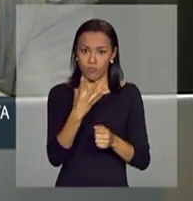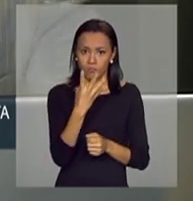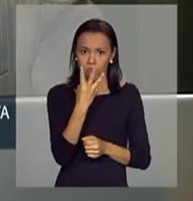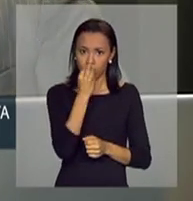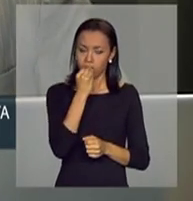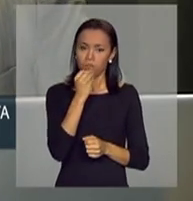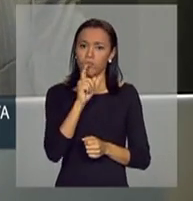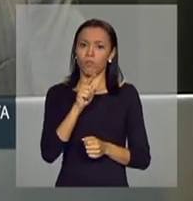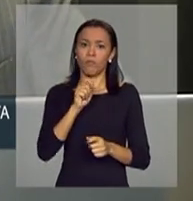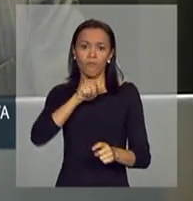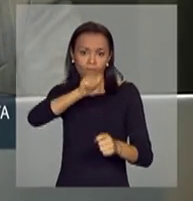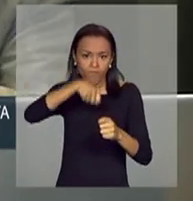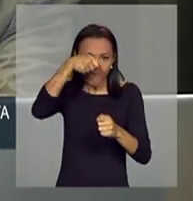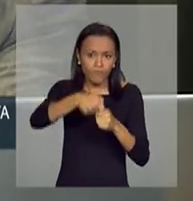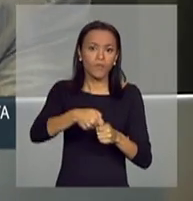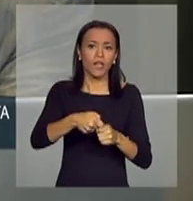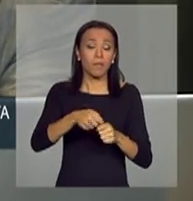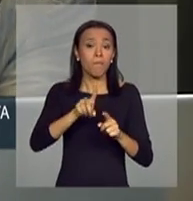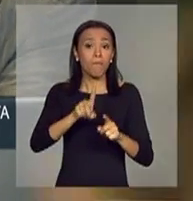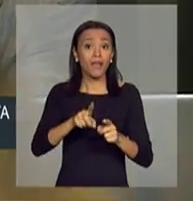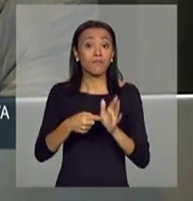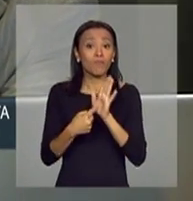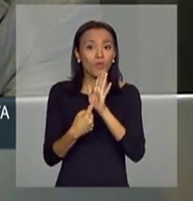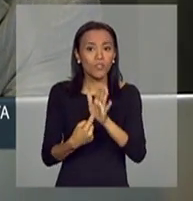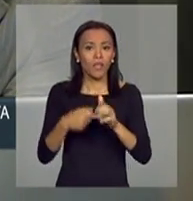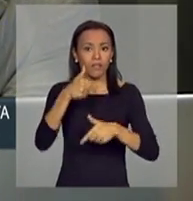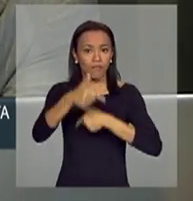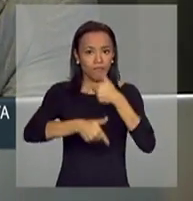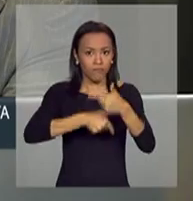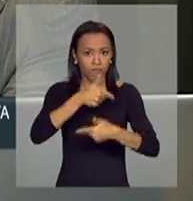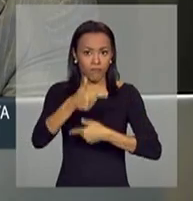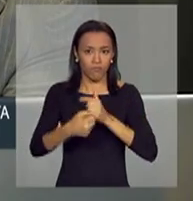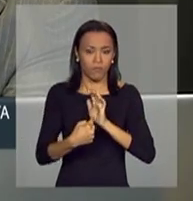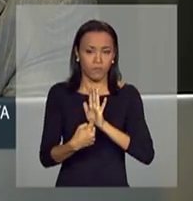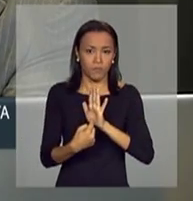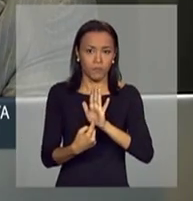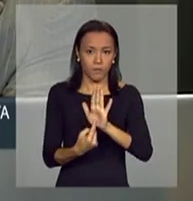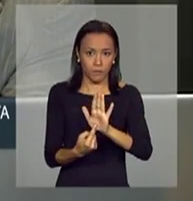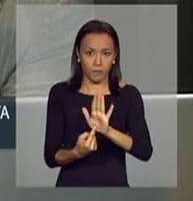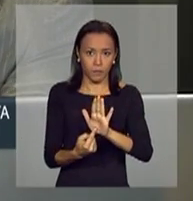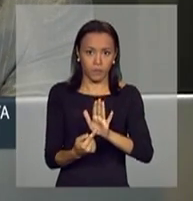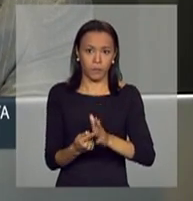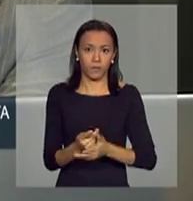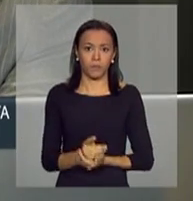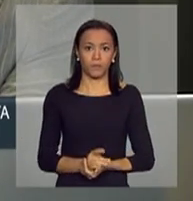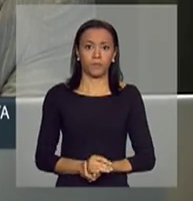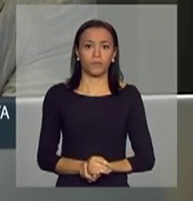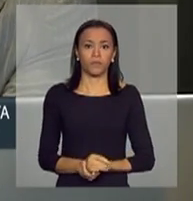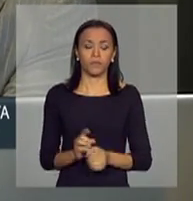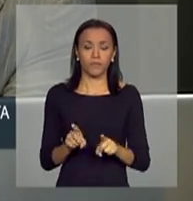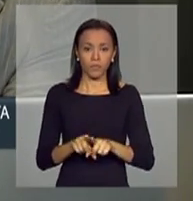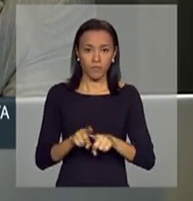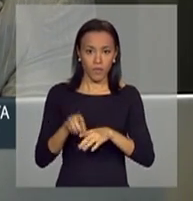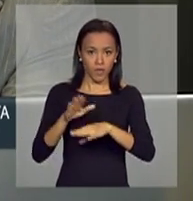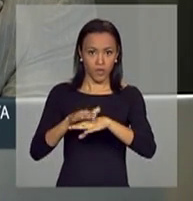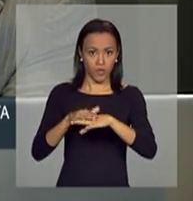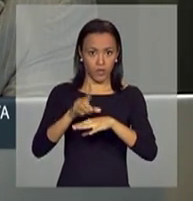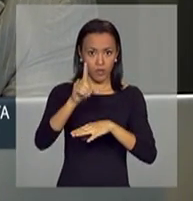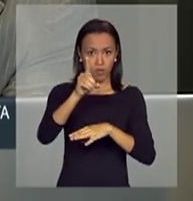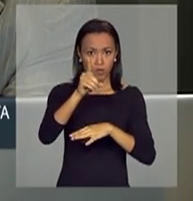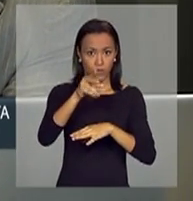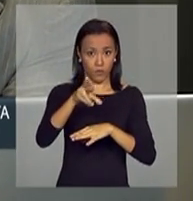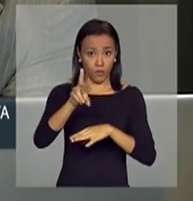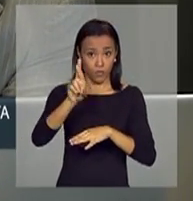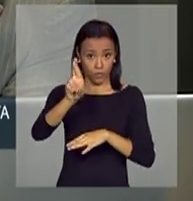de investigaciones concretas. La comisión, como ha mencionado el doctor Piñeiro, tiene